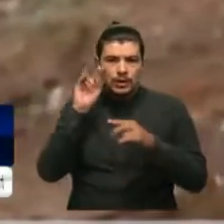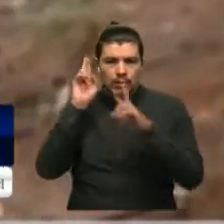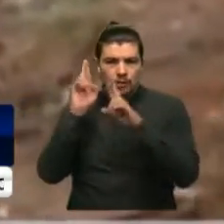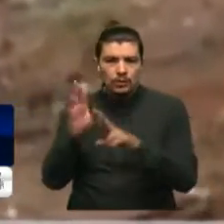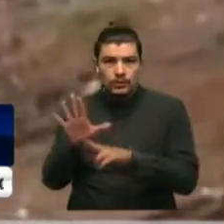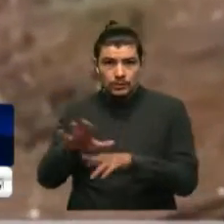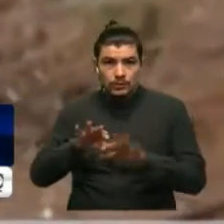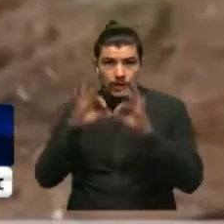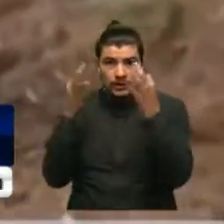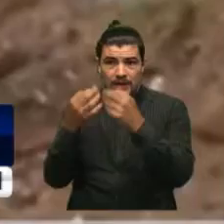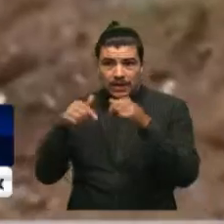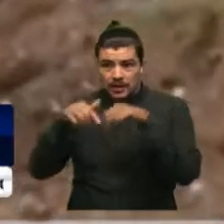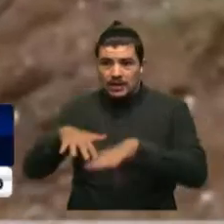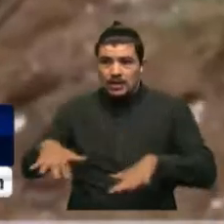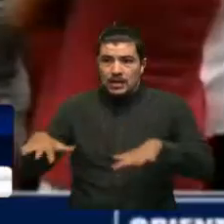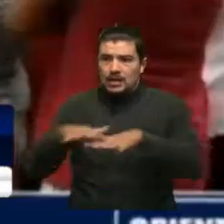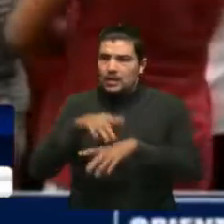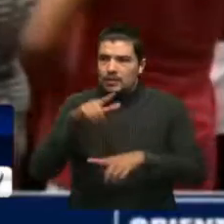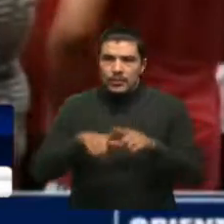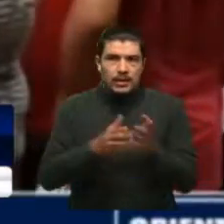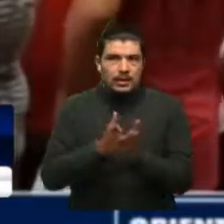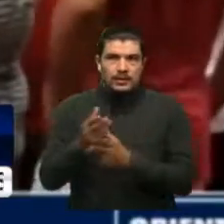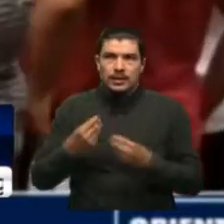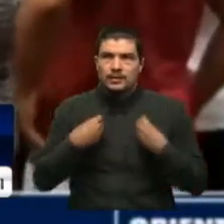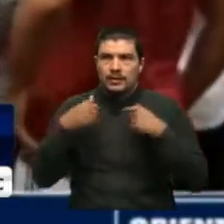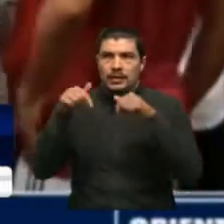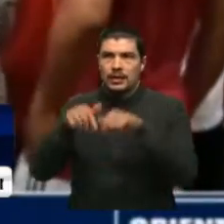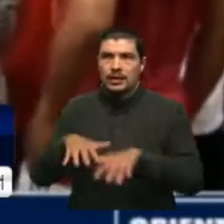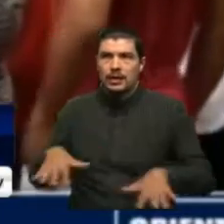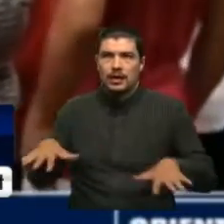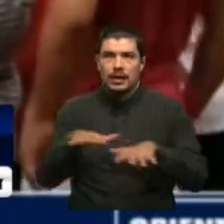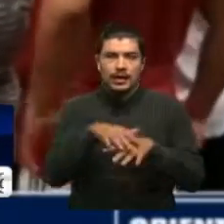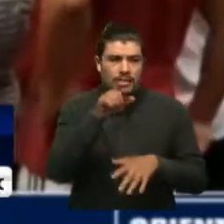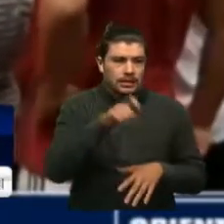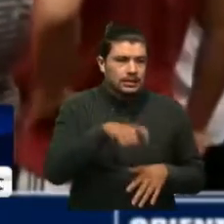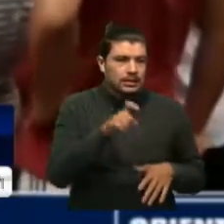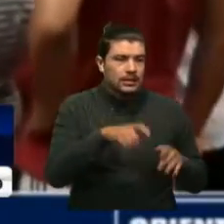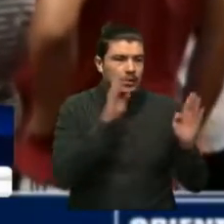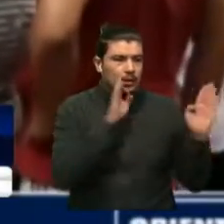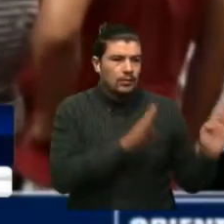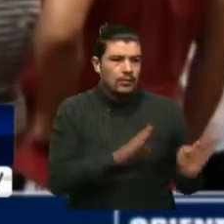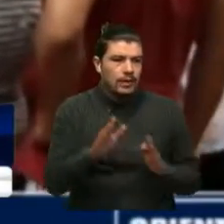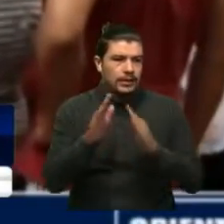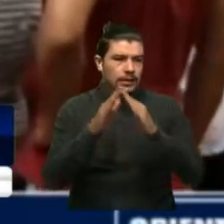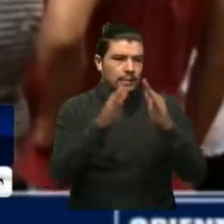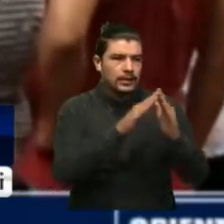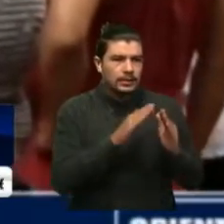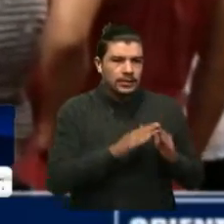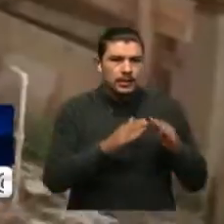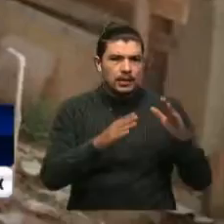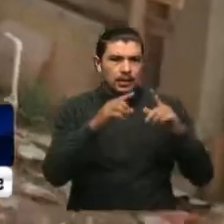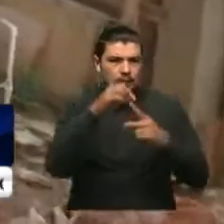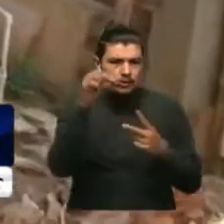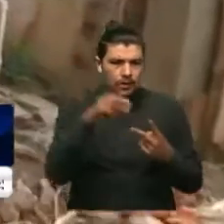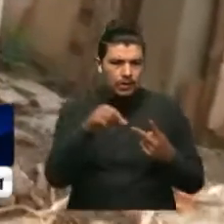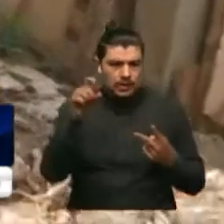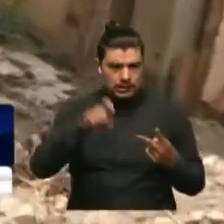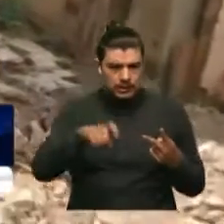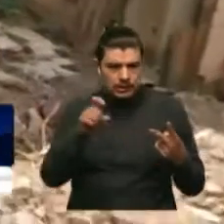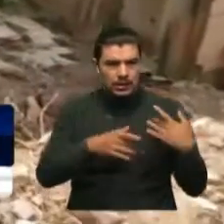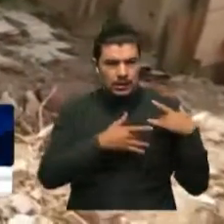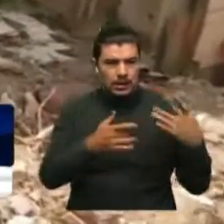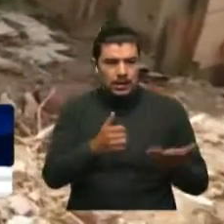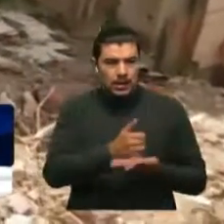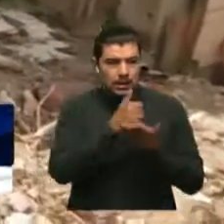sector que definitivamente no pueden estar ahí hay que generar un plan de vivienda la corporación está también en posición de ayudar pero hoy